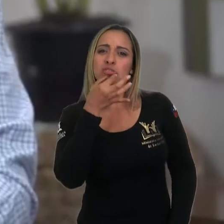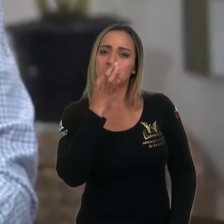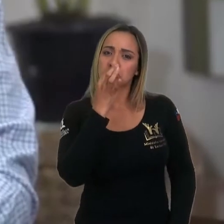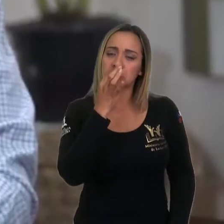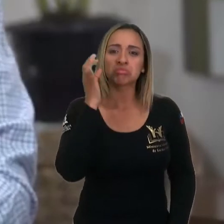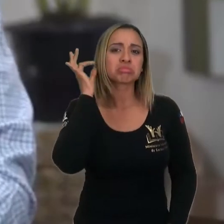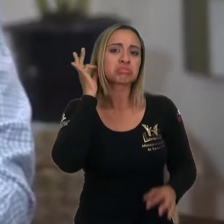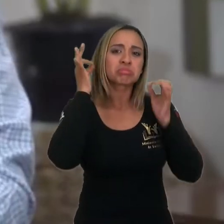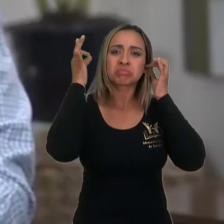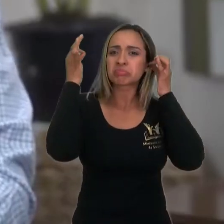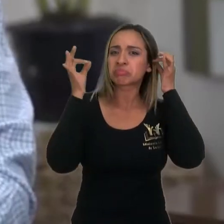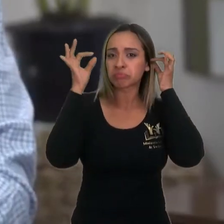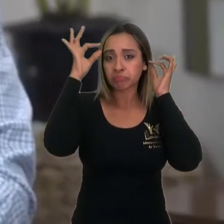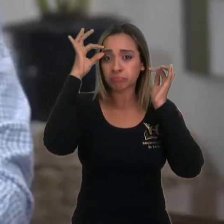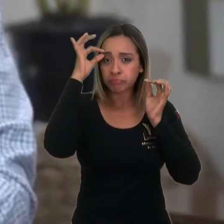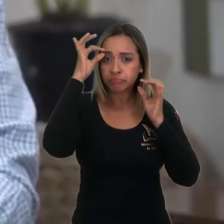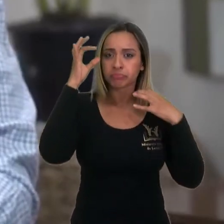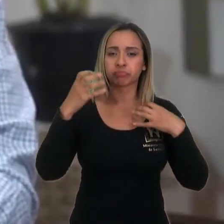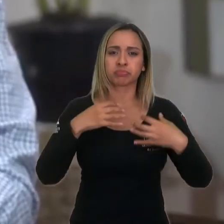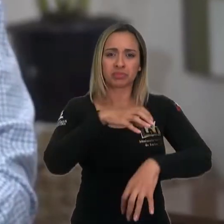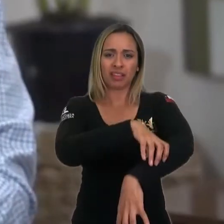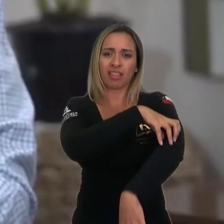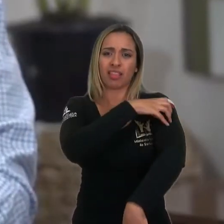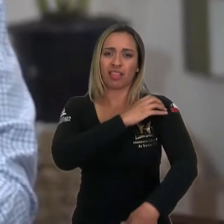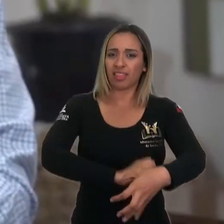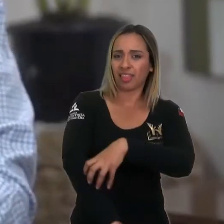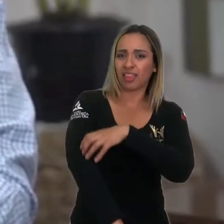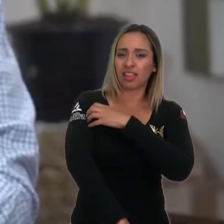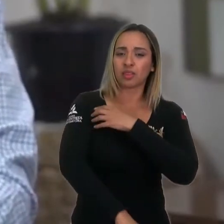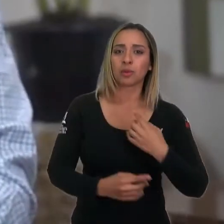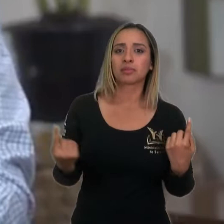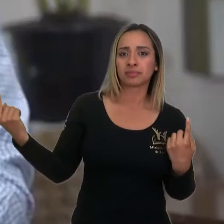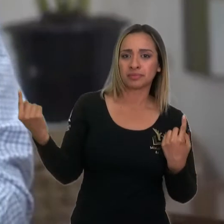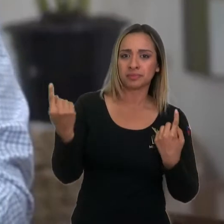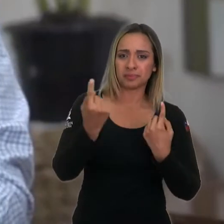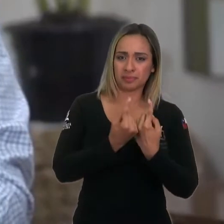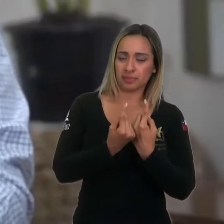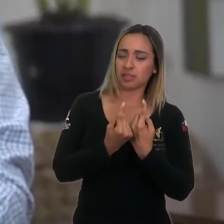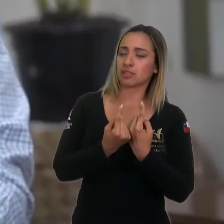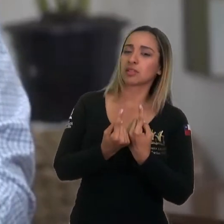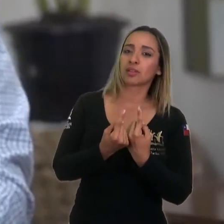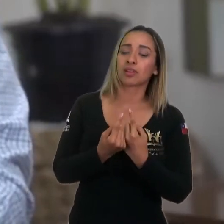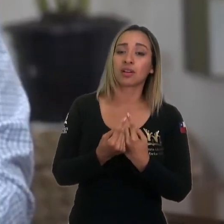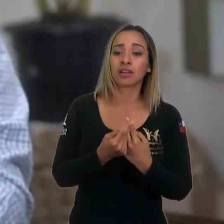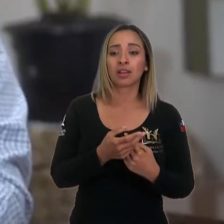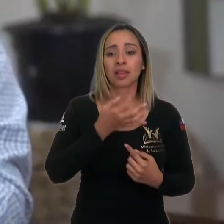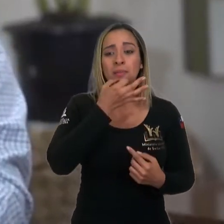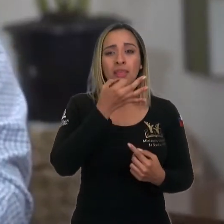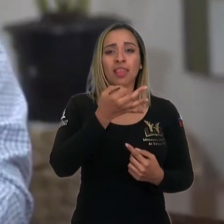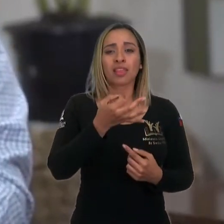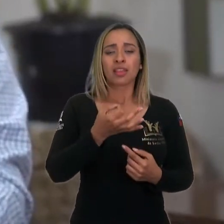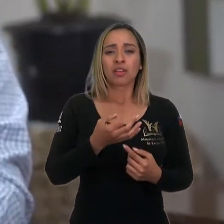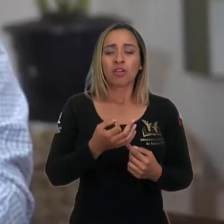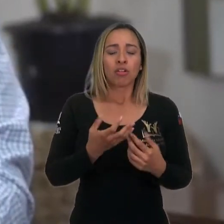en el rostro, en la oreja, por todo lado, llego hasta mí con ojos así